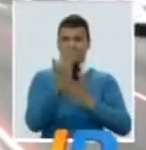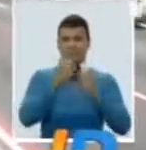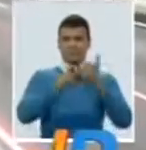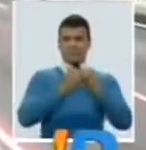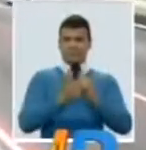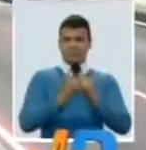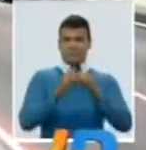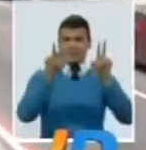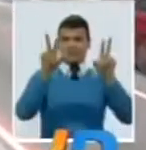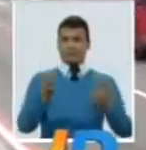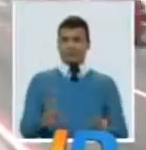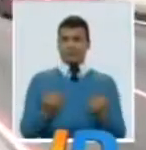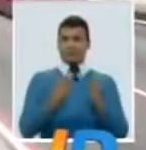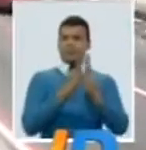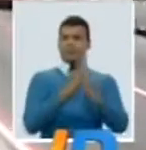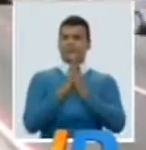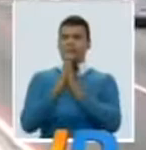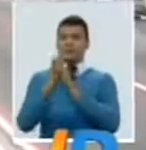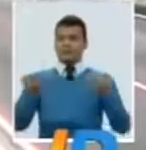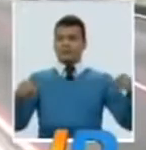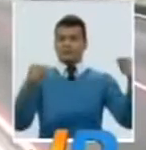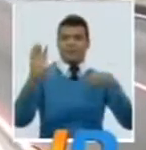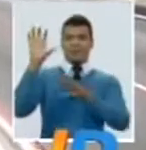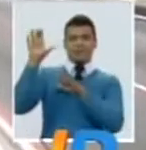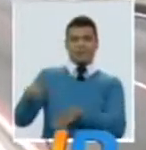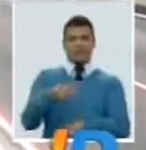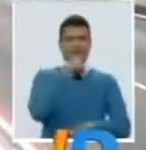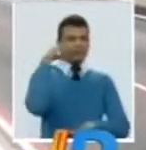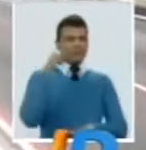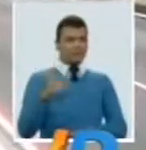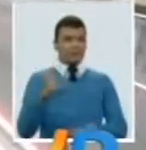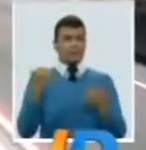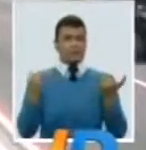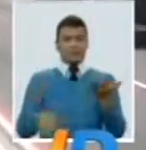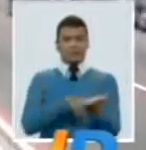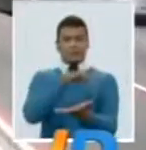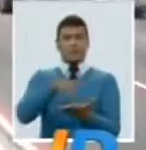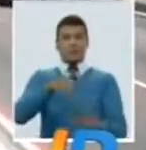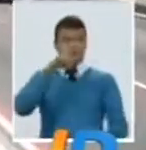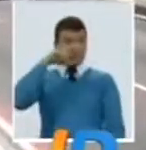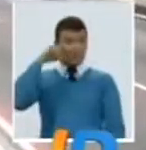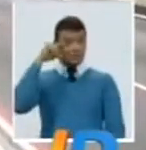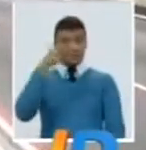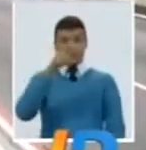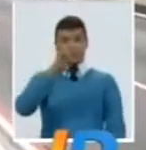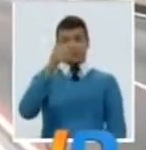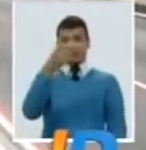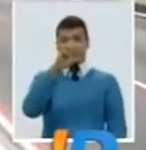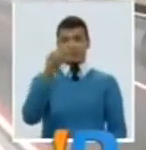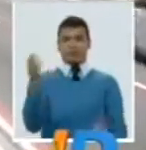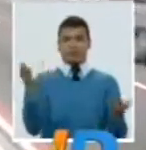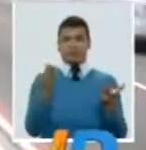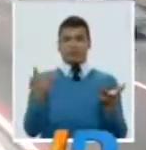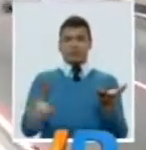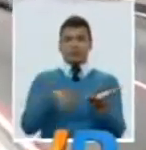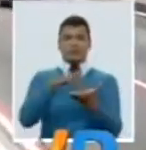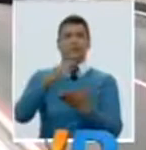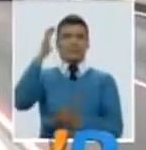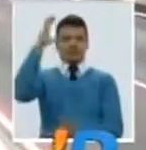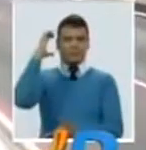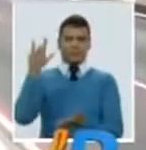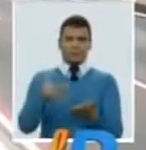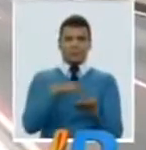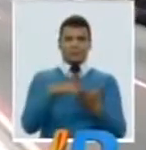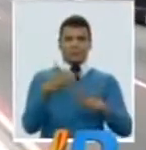deportes. Les traeremos todo sobre el compromiso Bélgica-Rusia. Llegó a Candelaria Hugo Rodallega, procedente de territorio europeo. Con